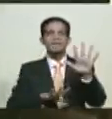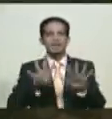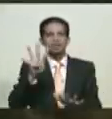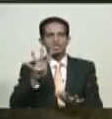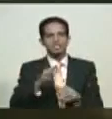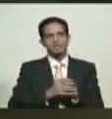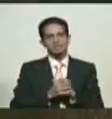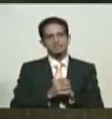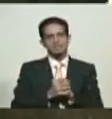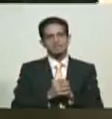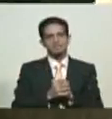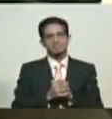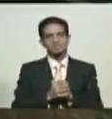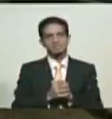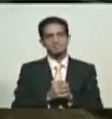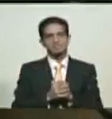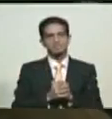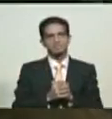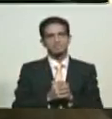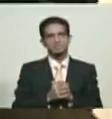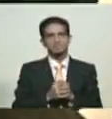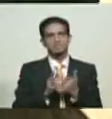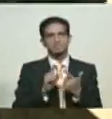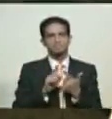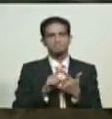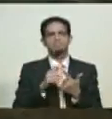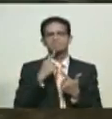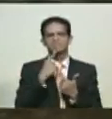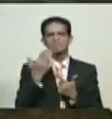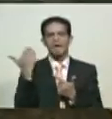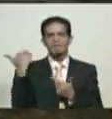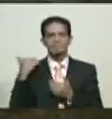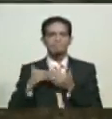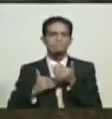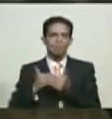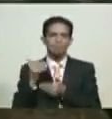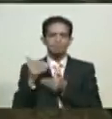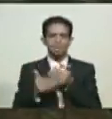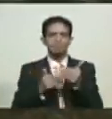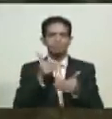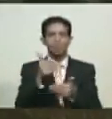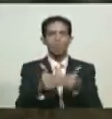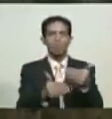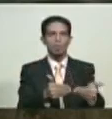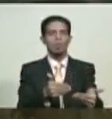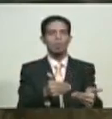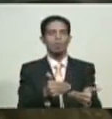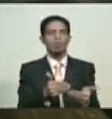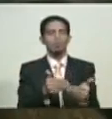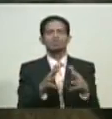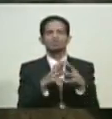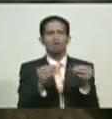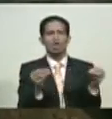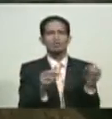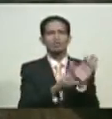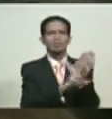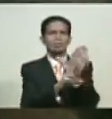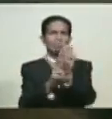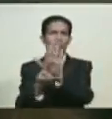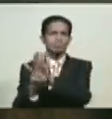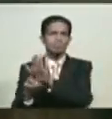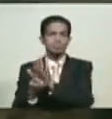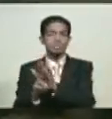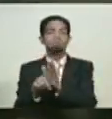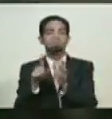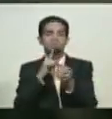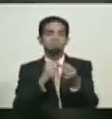destacar lo que fue también un proceso en el cual todos los representantes de los medios de comunicación presentes pudieron dar